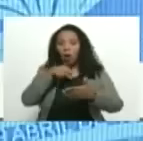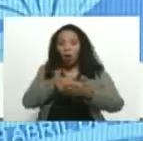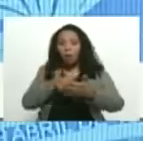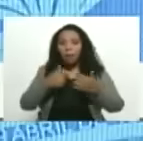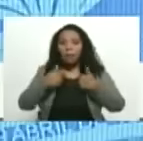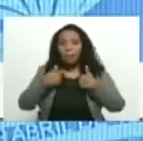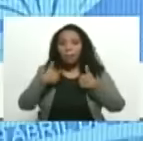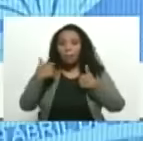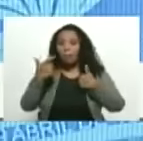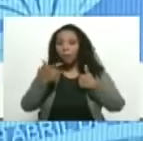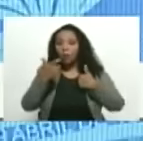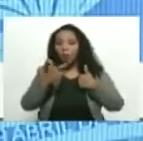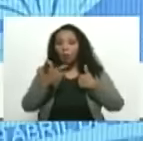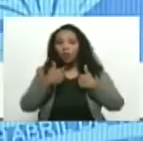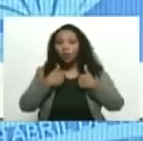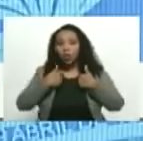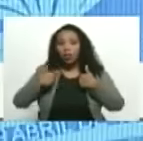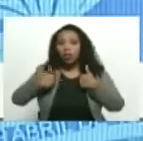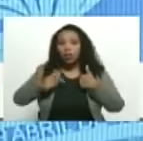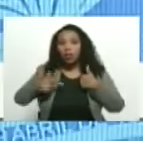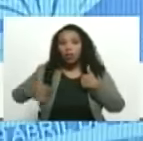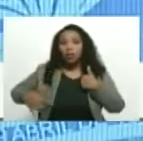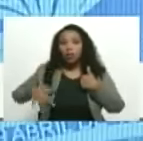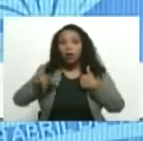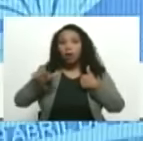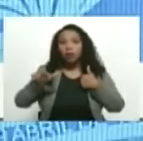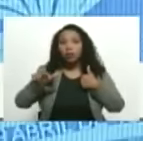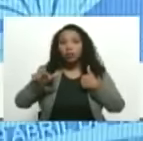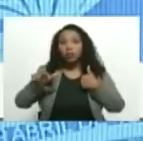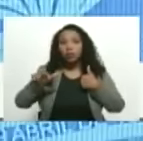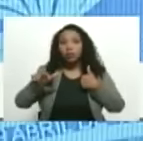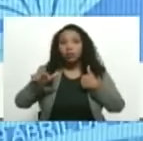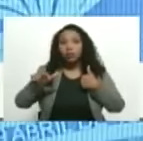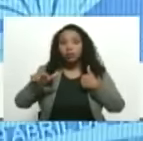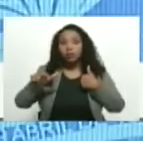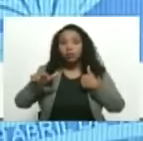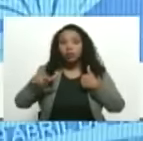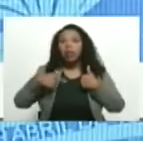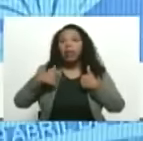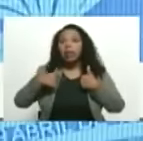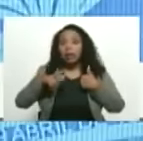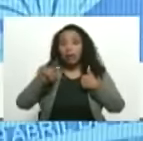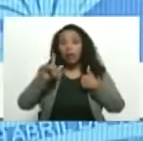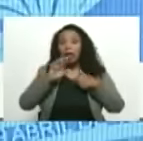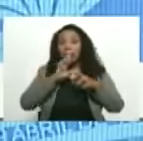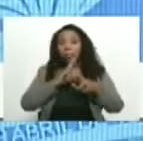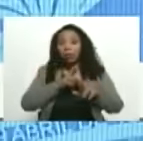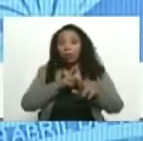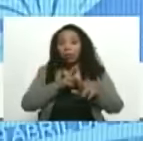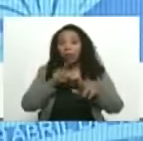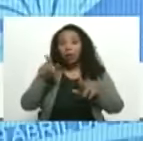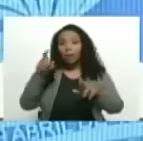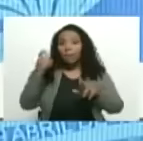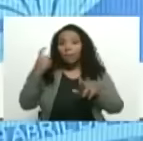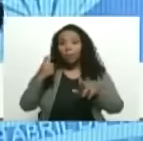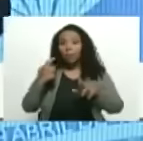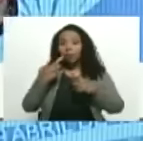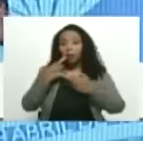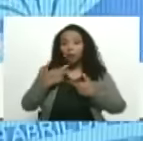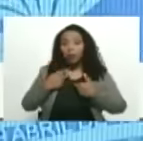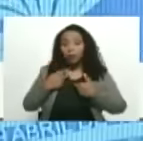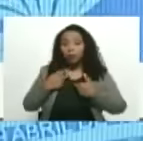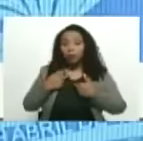buscan, tengo derecho a saberlo. Y tienen que responderme a esa pregunta.